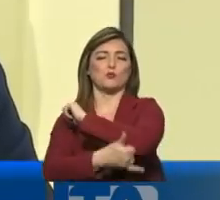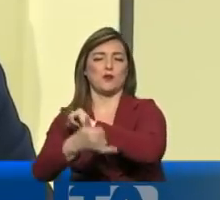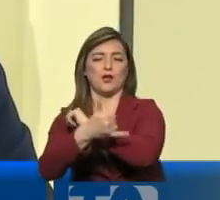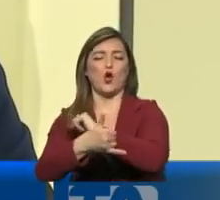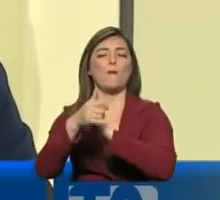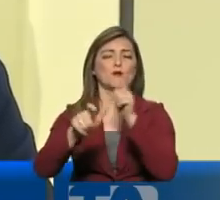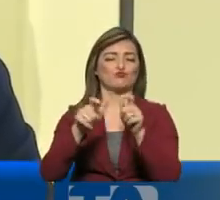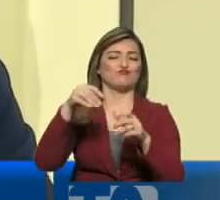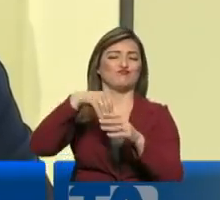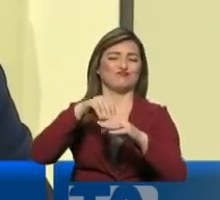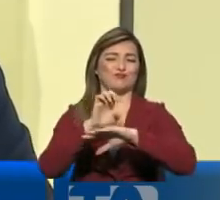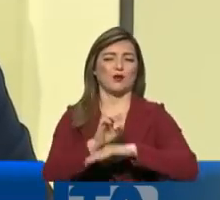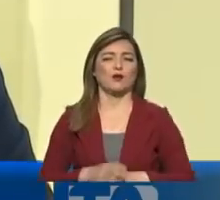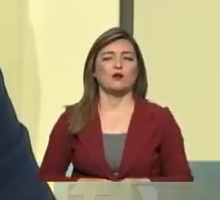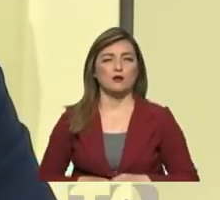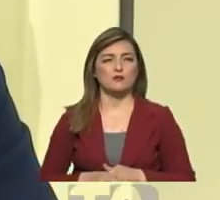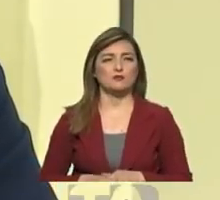tienen el certificado de vacunación.